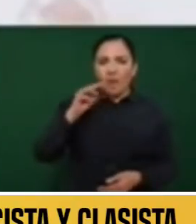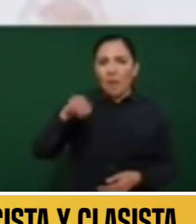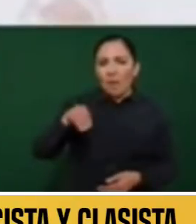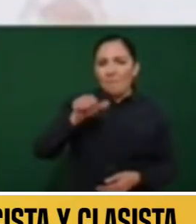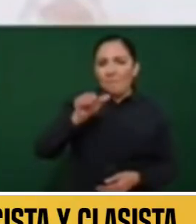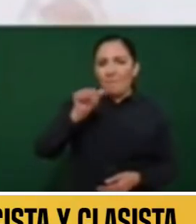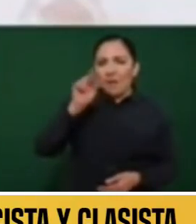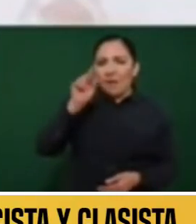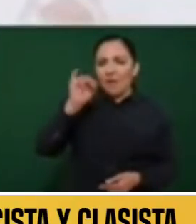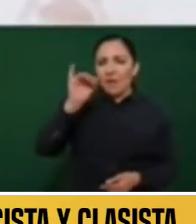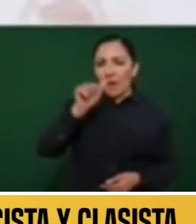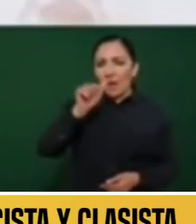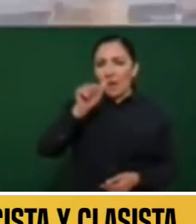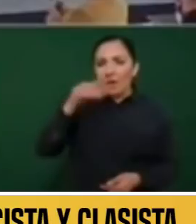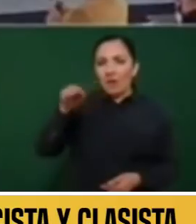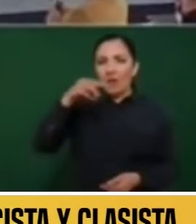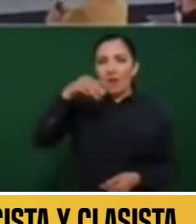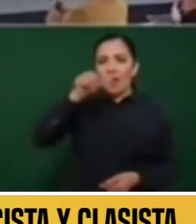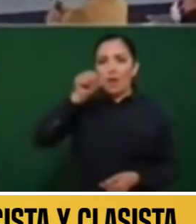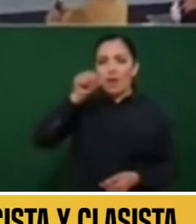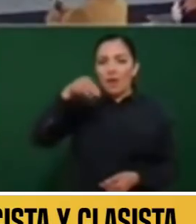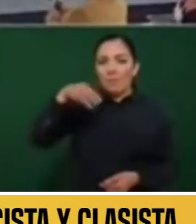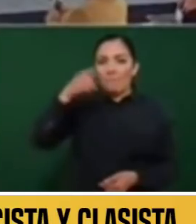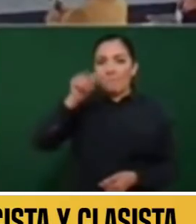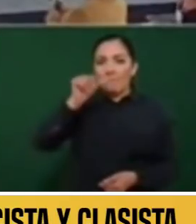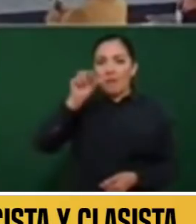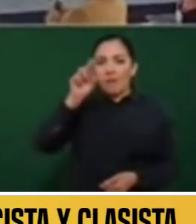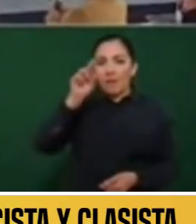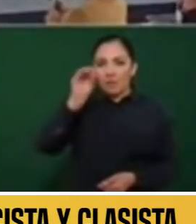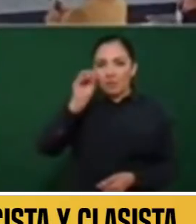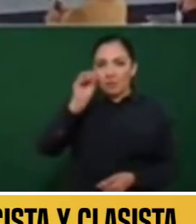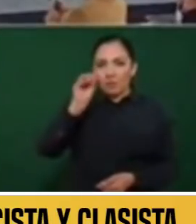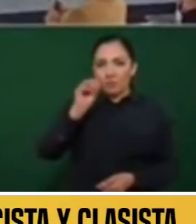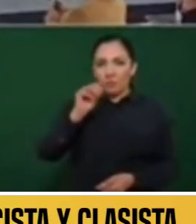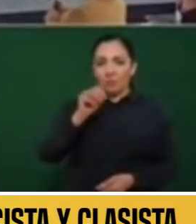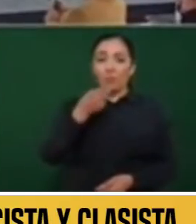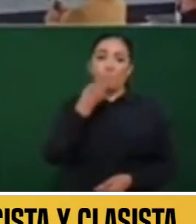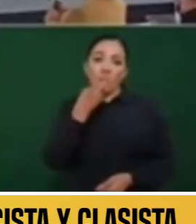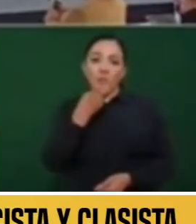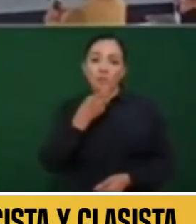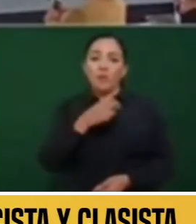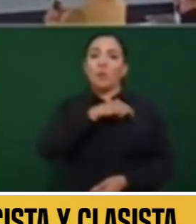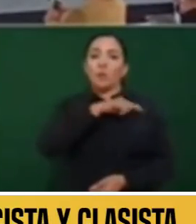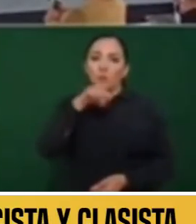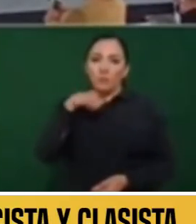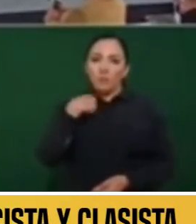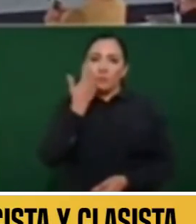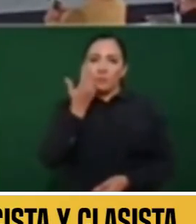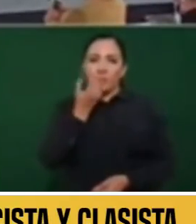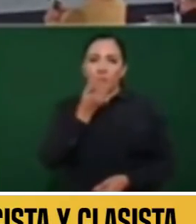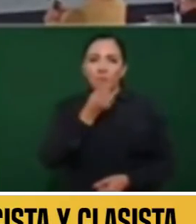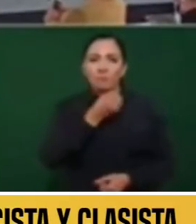María Amparo Casal. Entonces lo que queremos es que nos informen y también